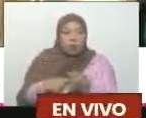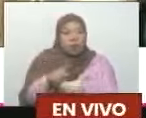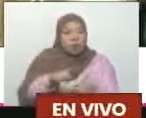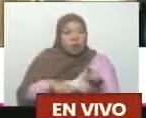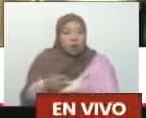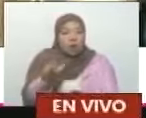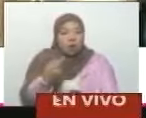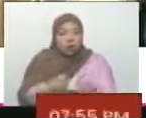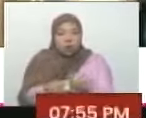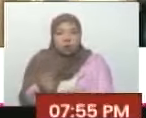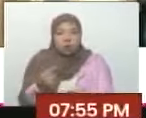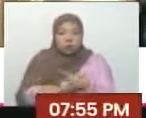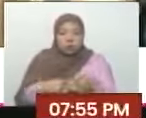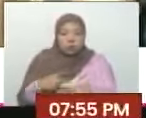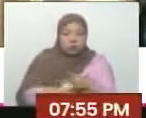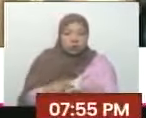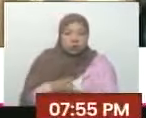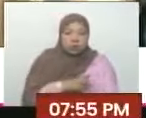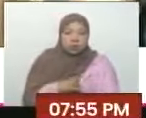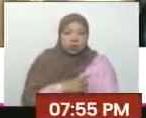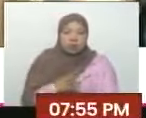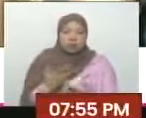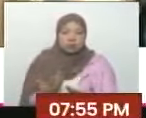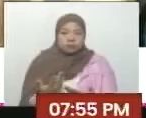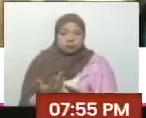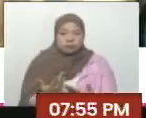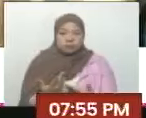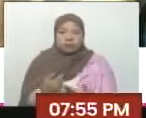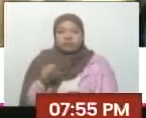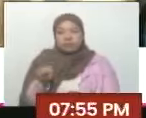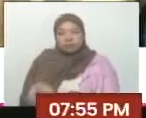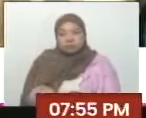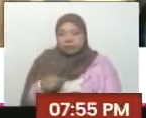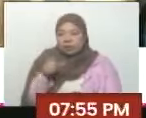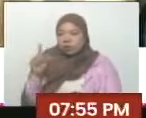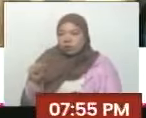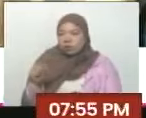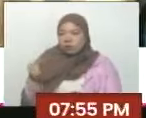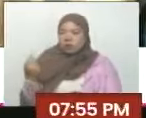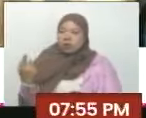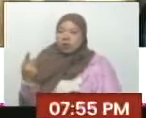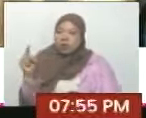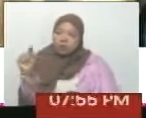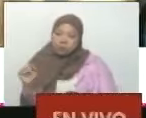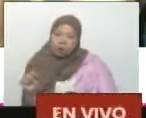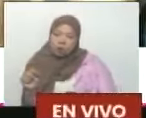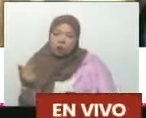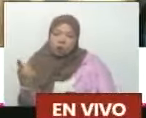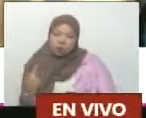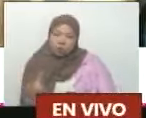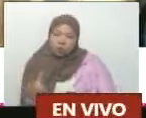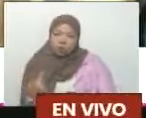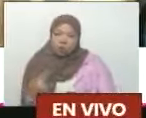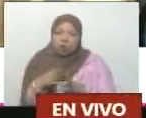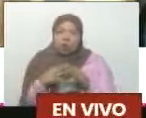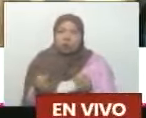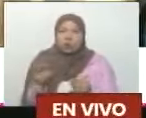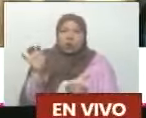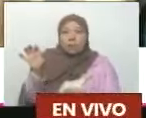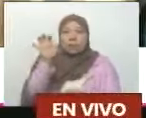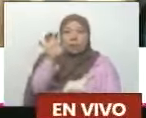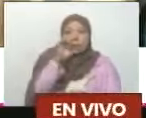compra para allá. ¿Para qué producir si lo puedo comprar hecho? ¿Verdad? Está barato, dame dos. Comprábamos todo afuera. Entonces,